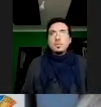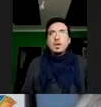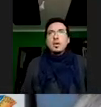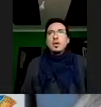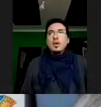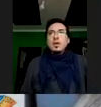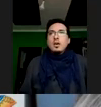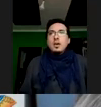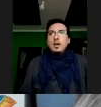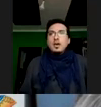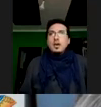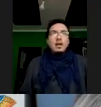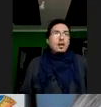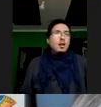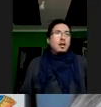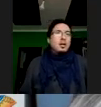planos.